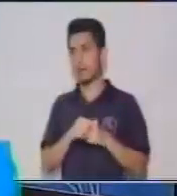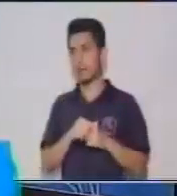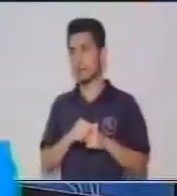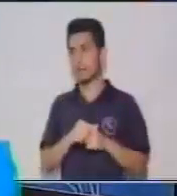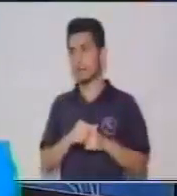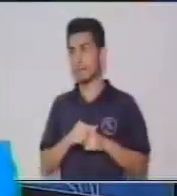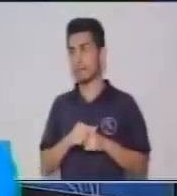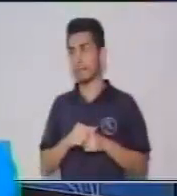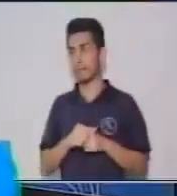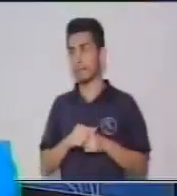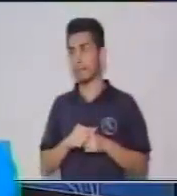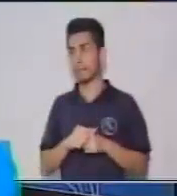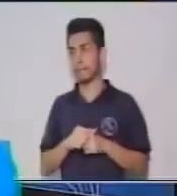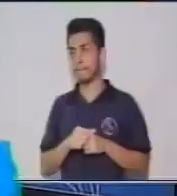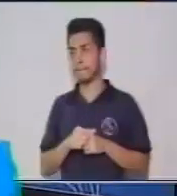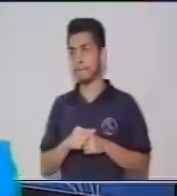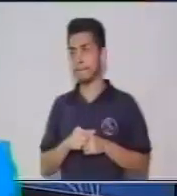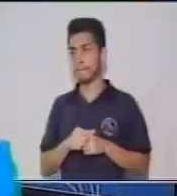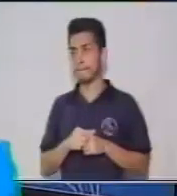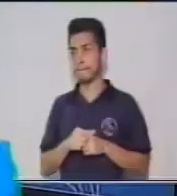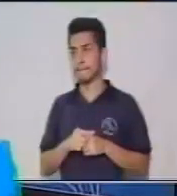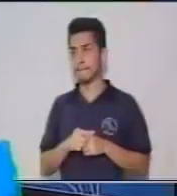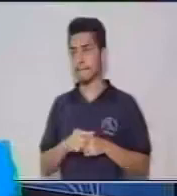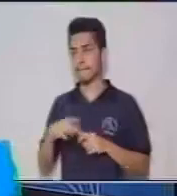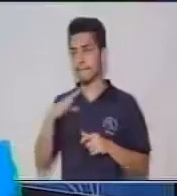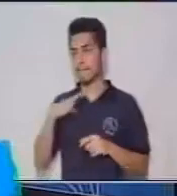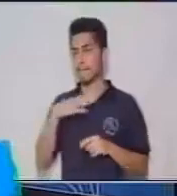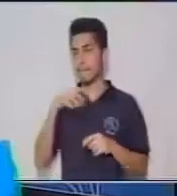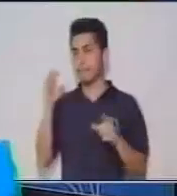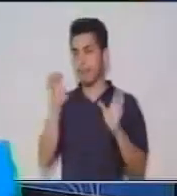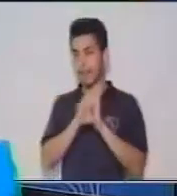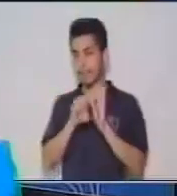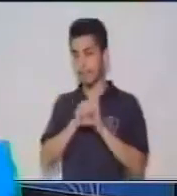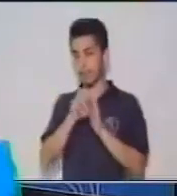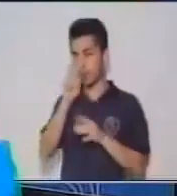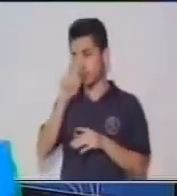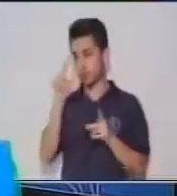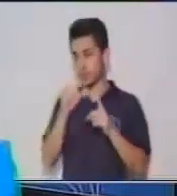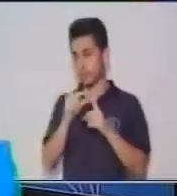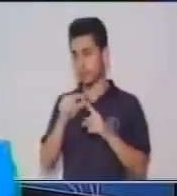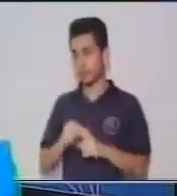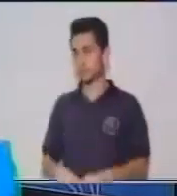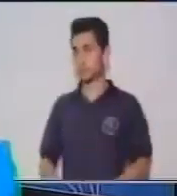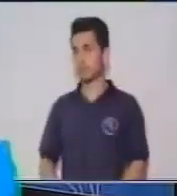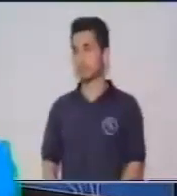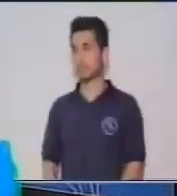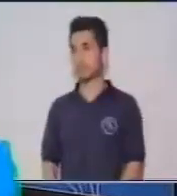el ejemplo de dos palabras.